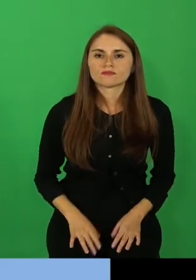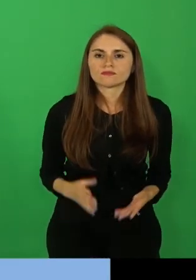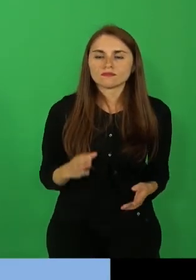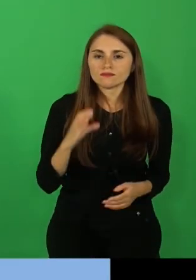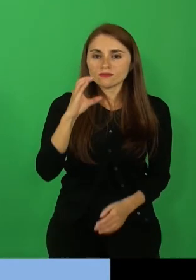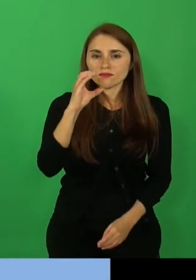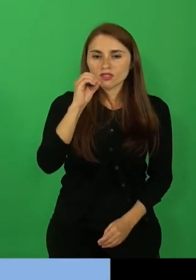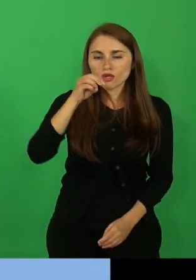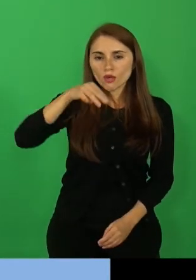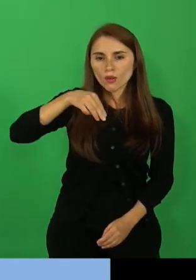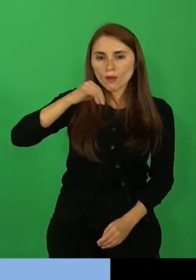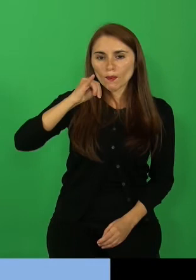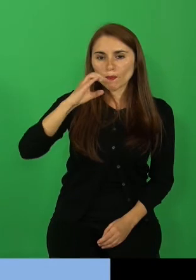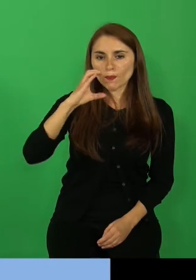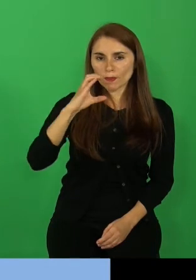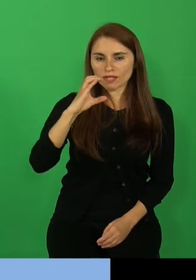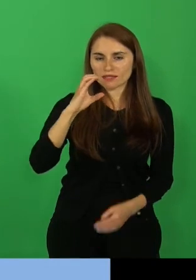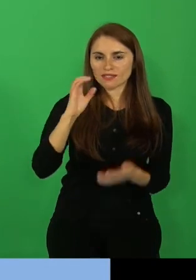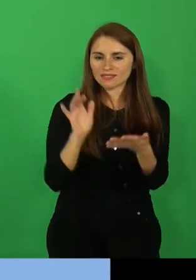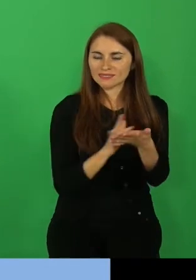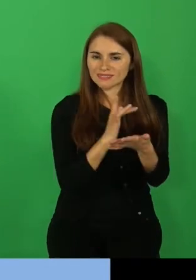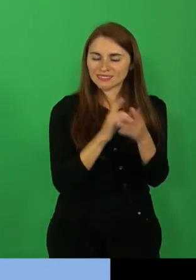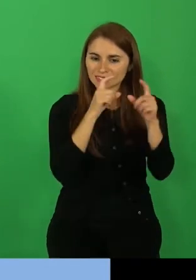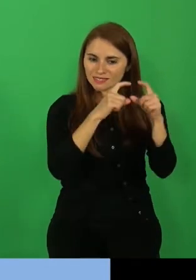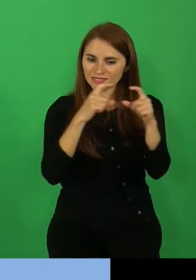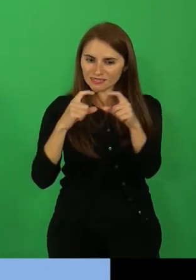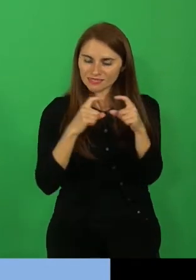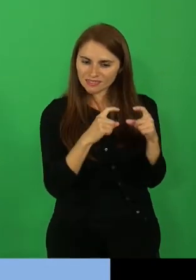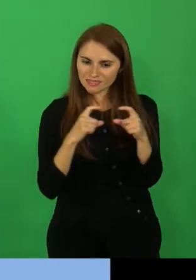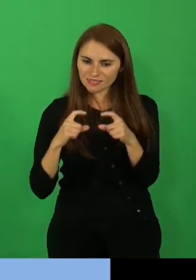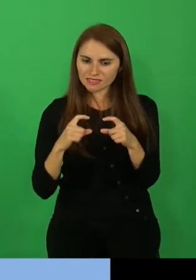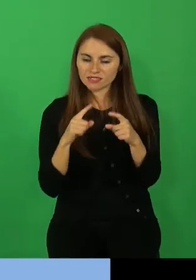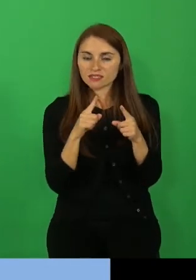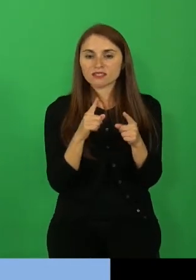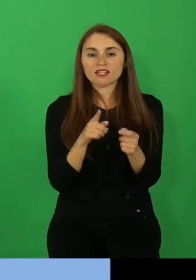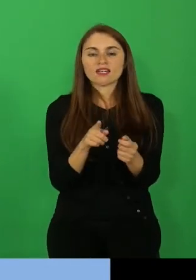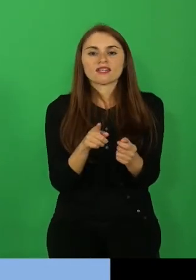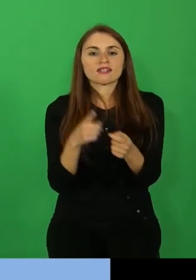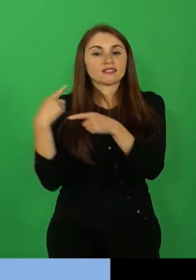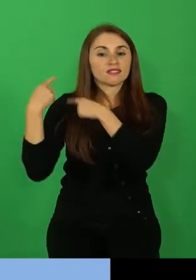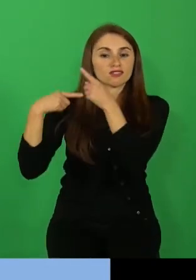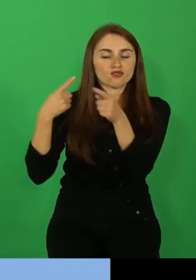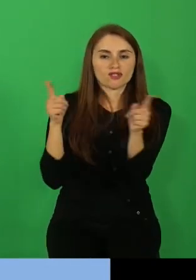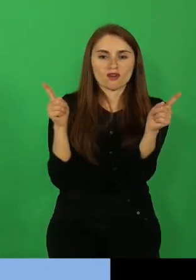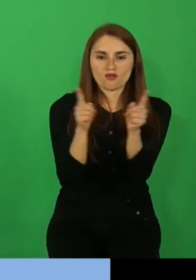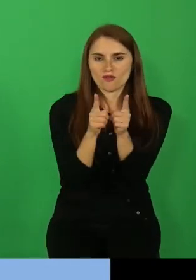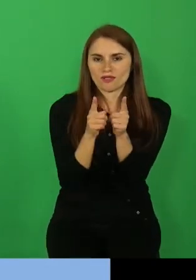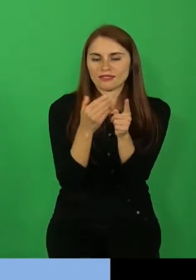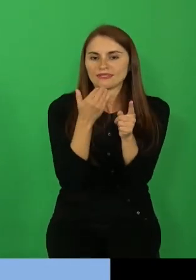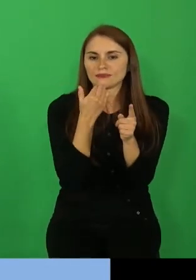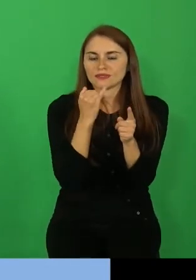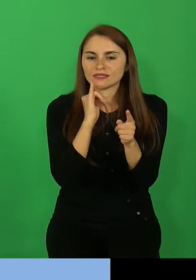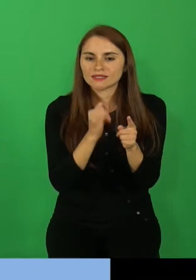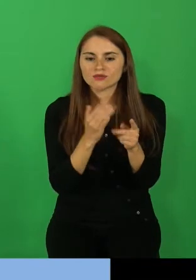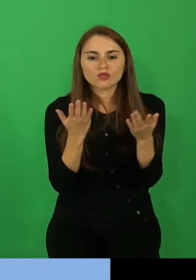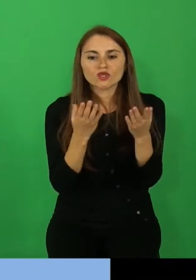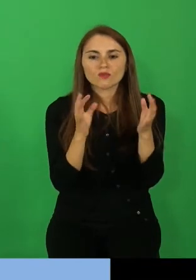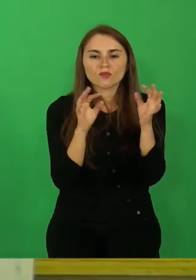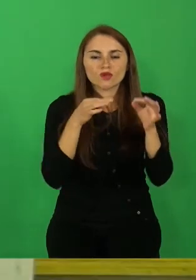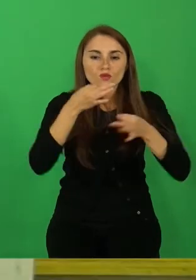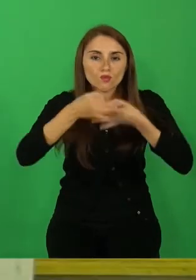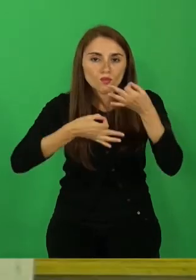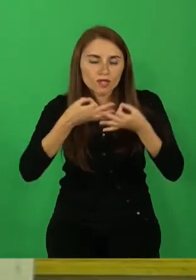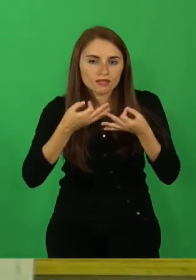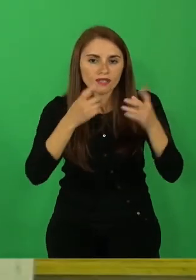Cómics. También es un texto narrativo. Son historias súper breves que su secuencia va a estar siempre en